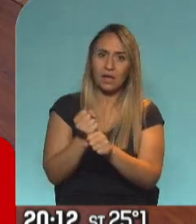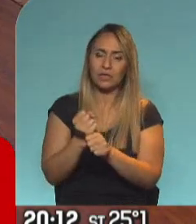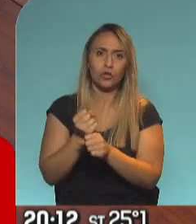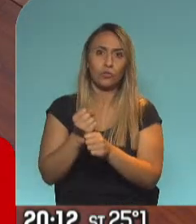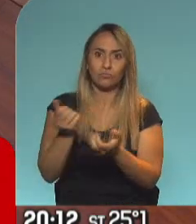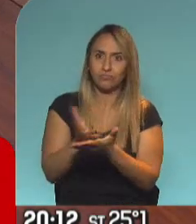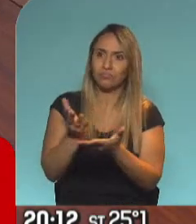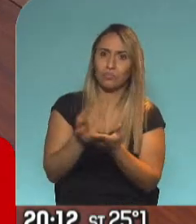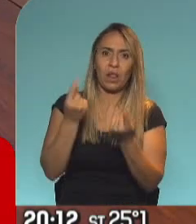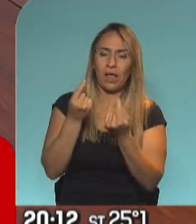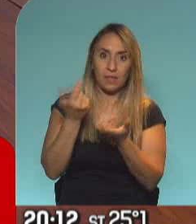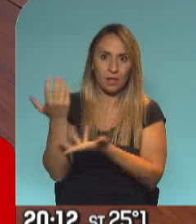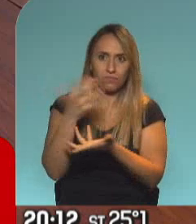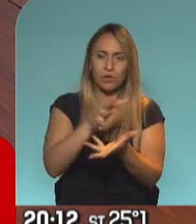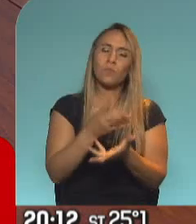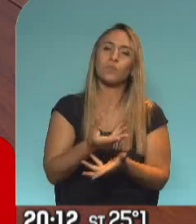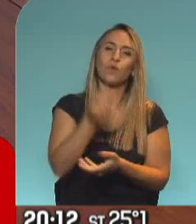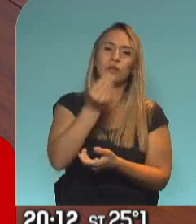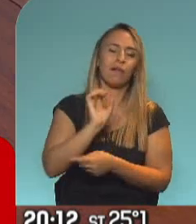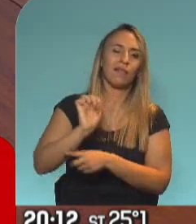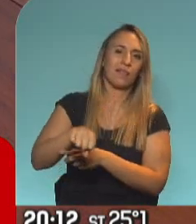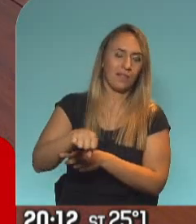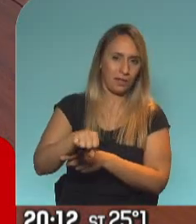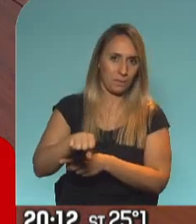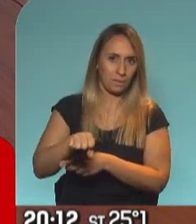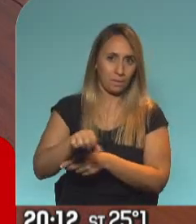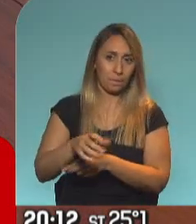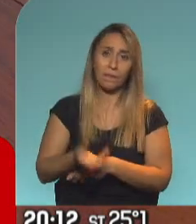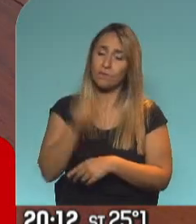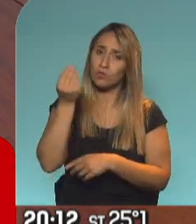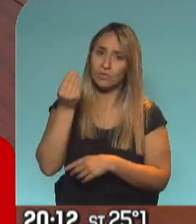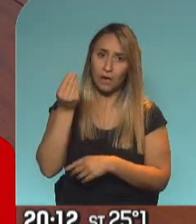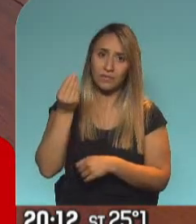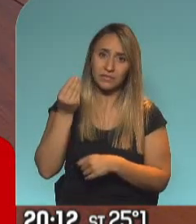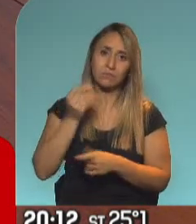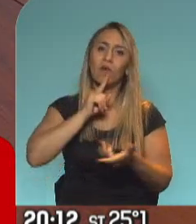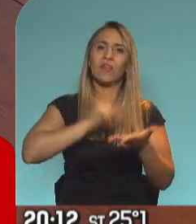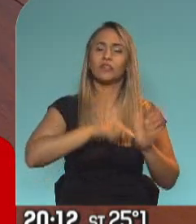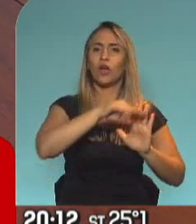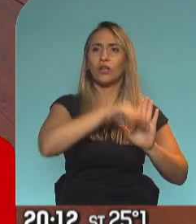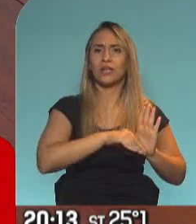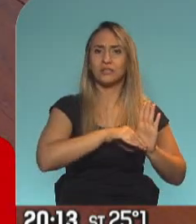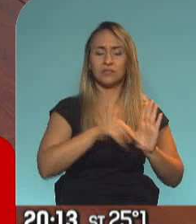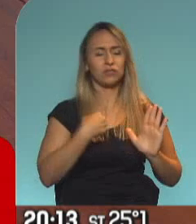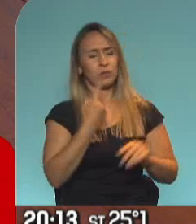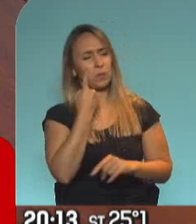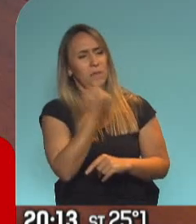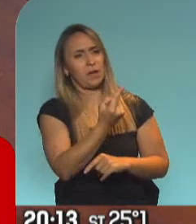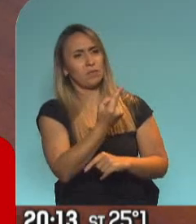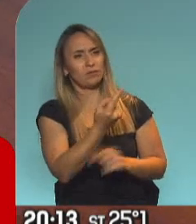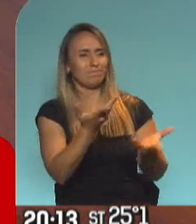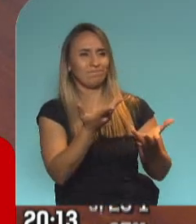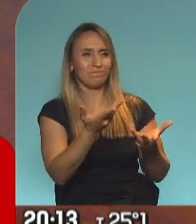veces no se lo ha tenido en cuenta, y que muchas veces hay medidas que consideramos, que vemos, que